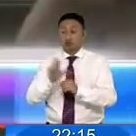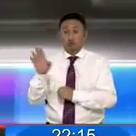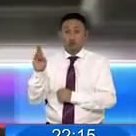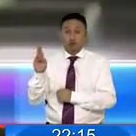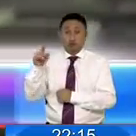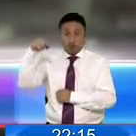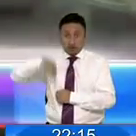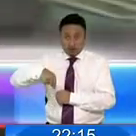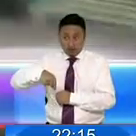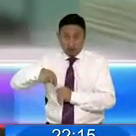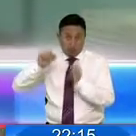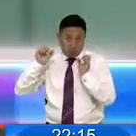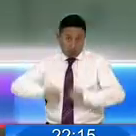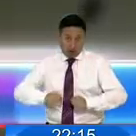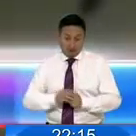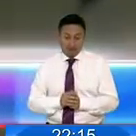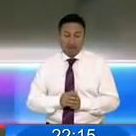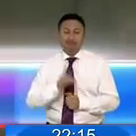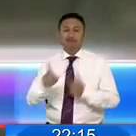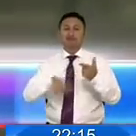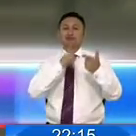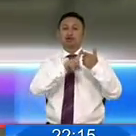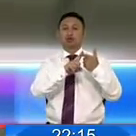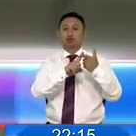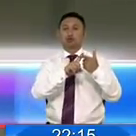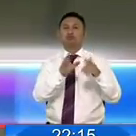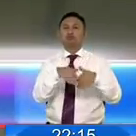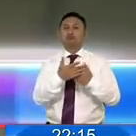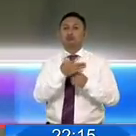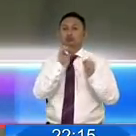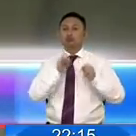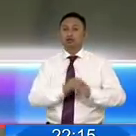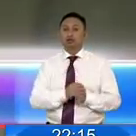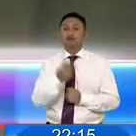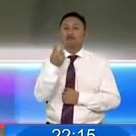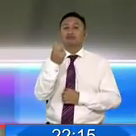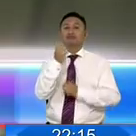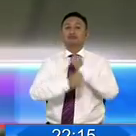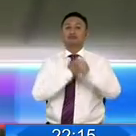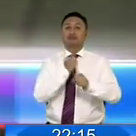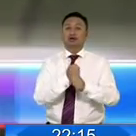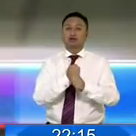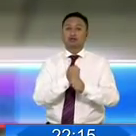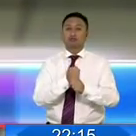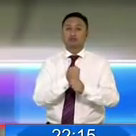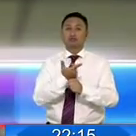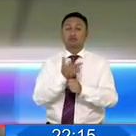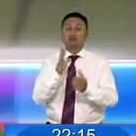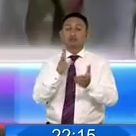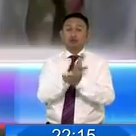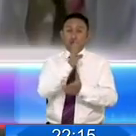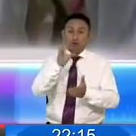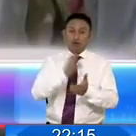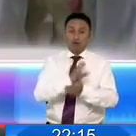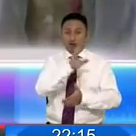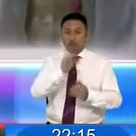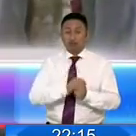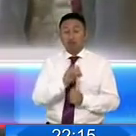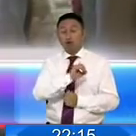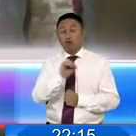en el Ecuador. El segundo requisito requiere que haya cursado 12 años de educación primaria o secundaria o, en su